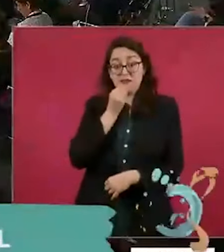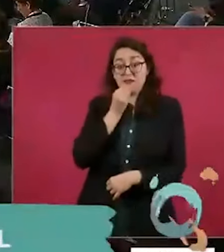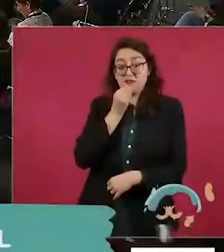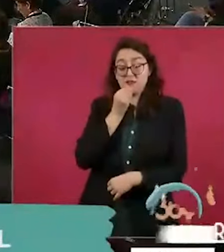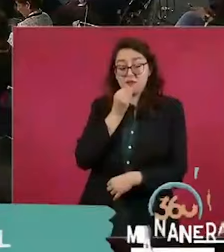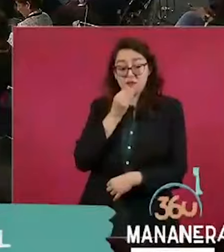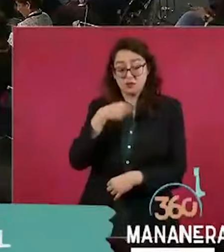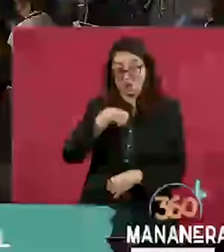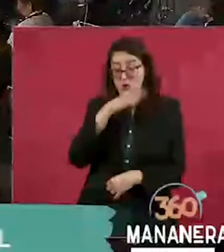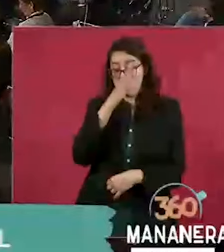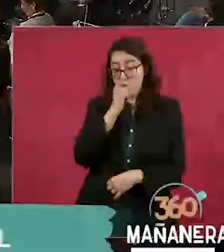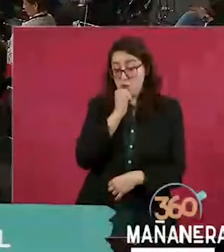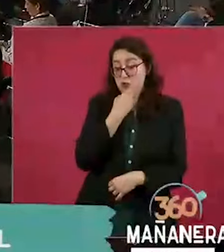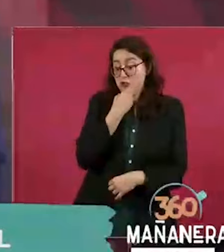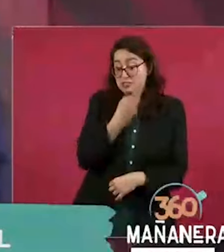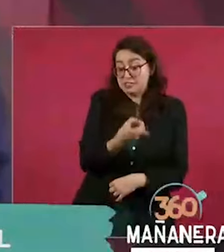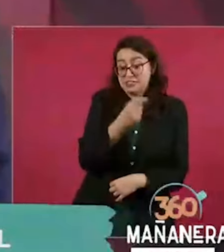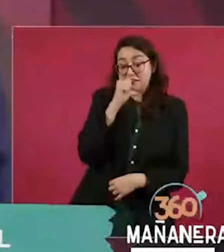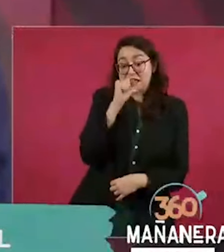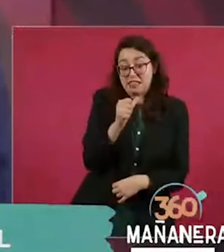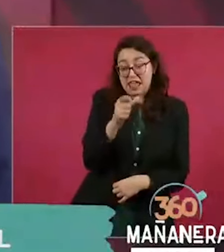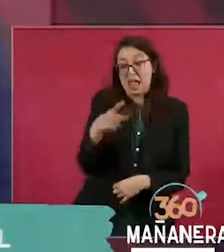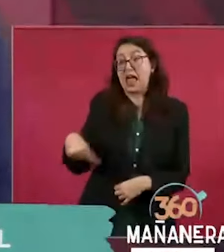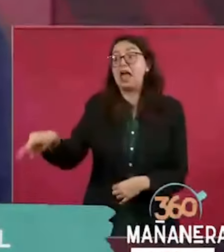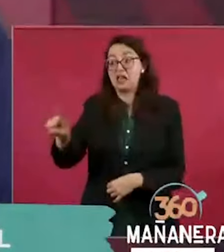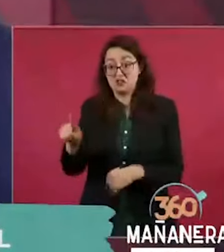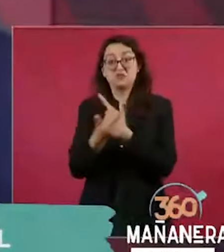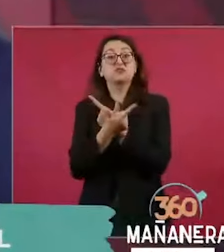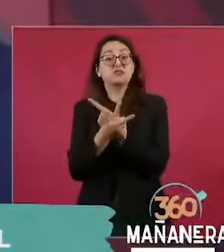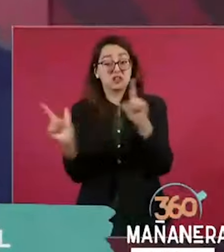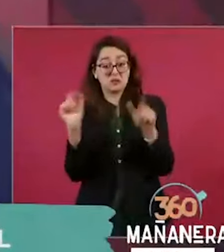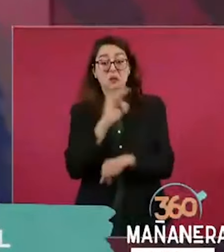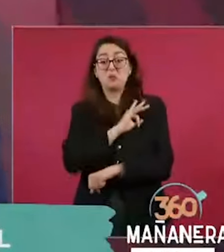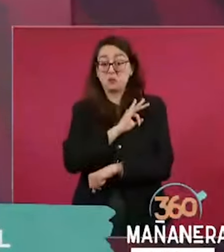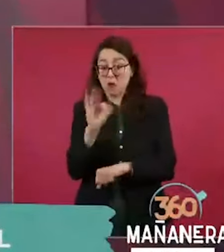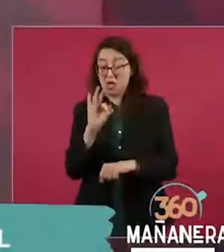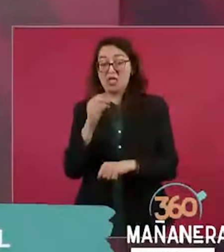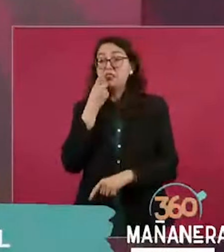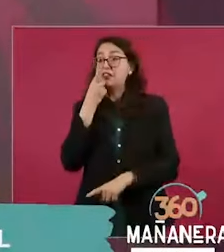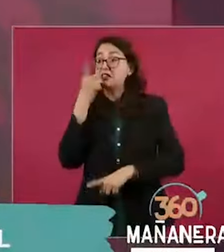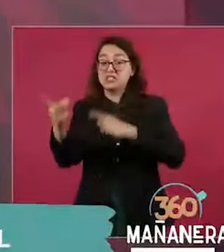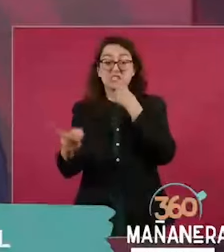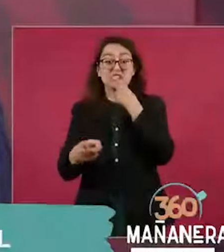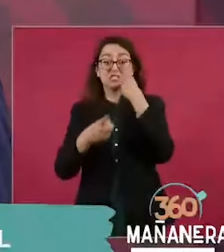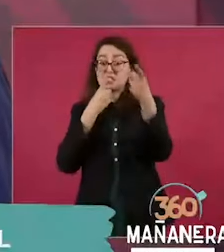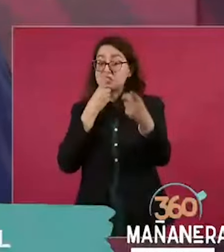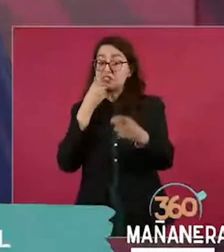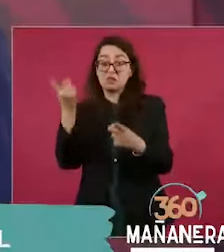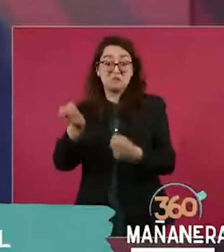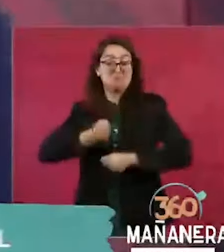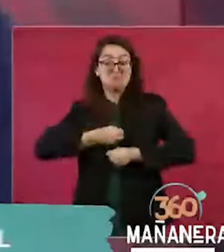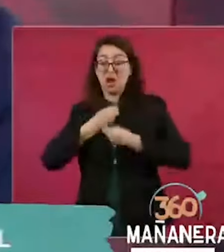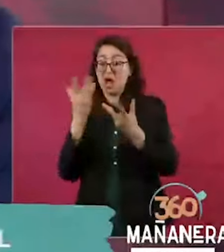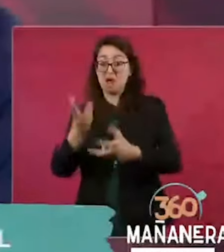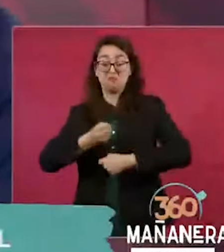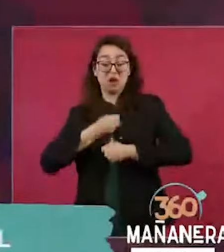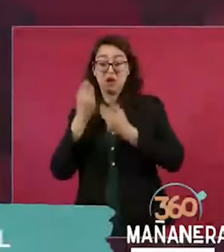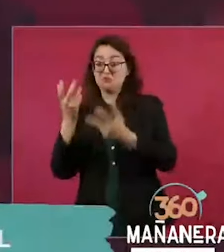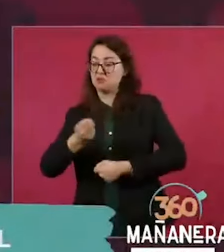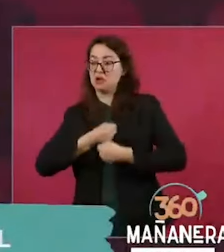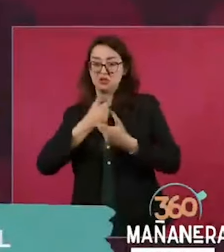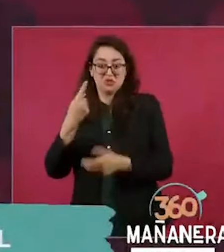puedan fíjense este equitativo que justo no que